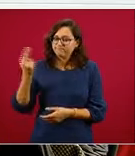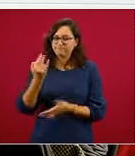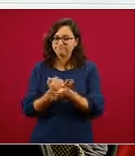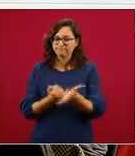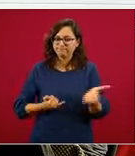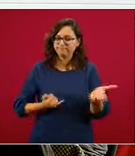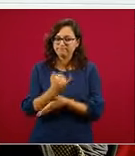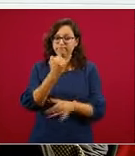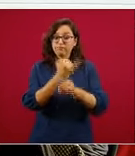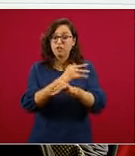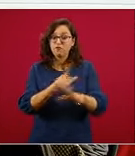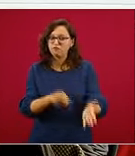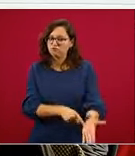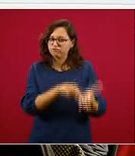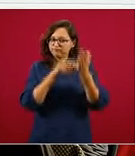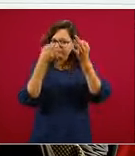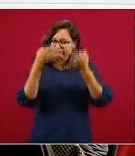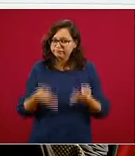evidencia técnica.